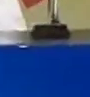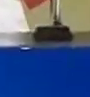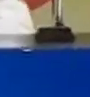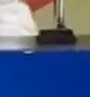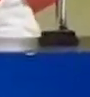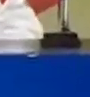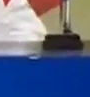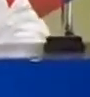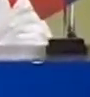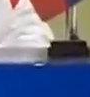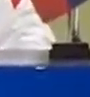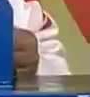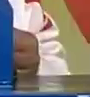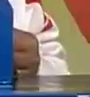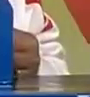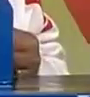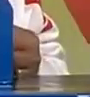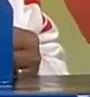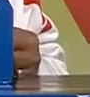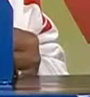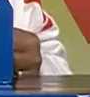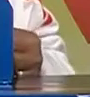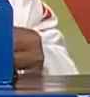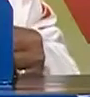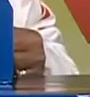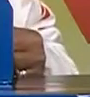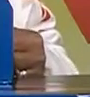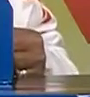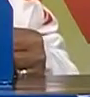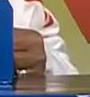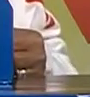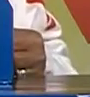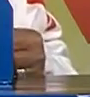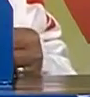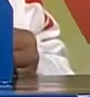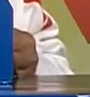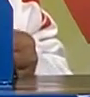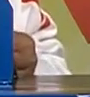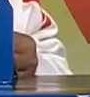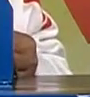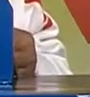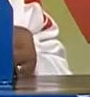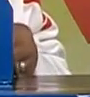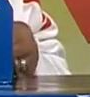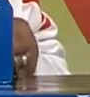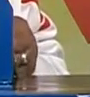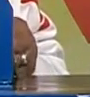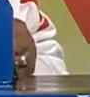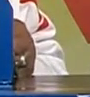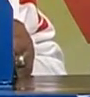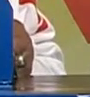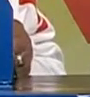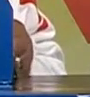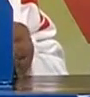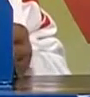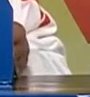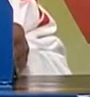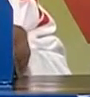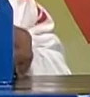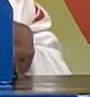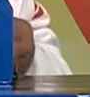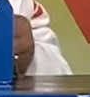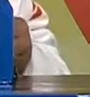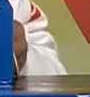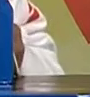esta mañana estudiamos proverbios 19 y en el versículo 11 hay un tronco de bombazo